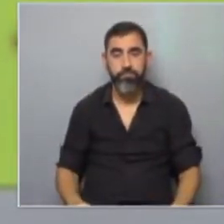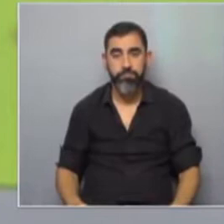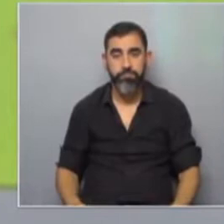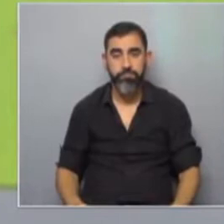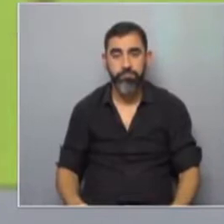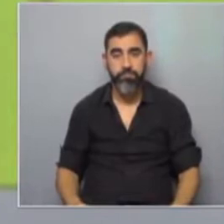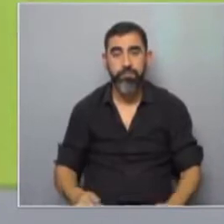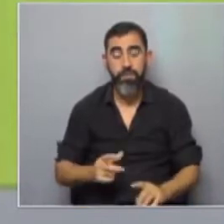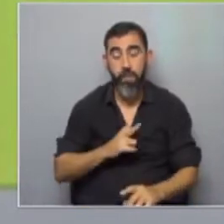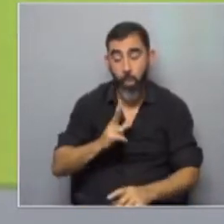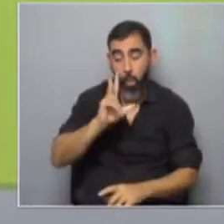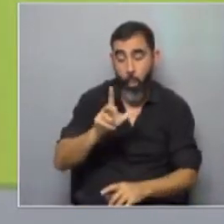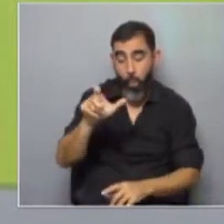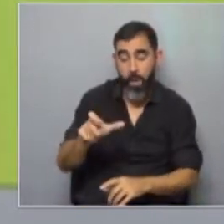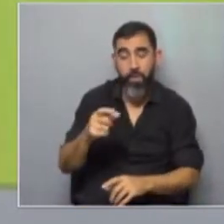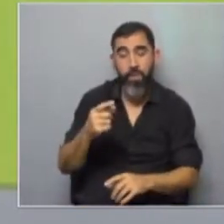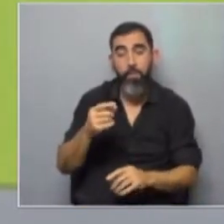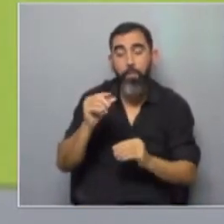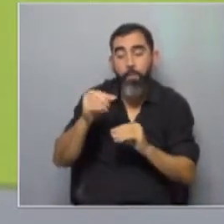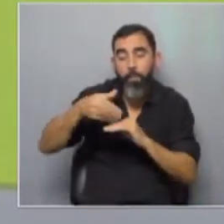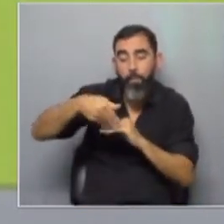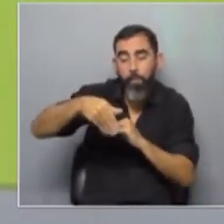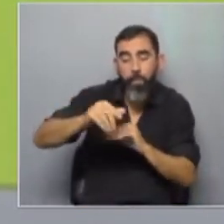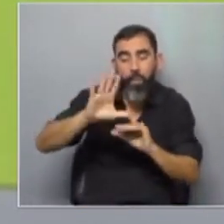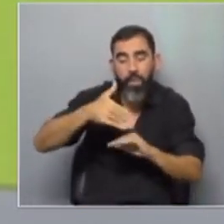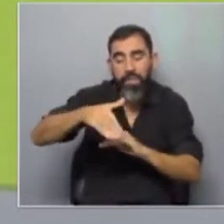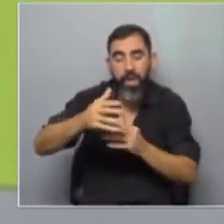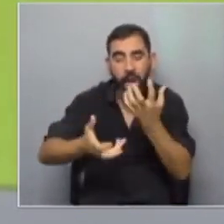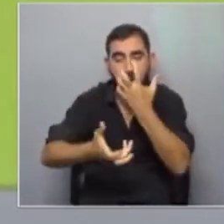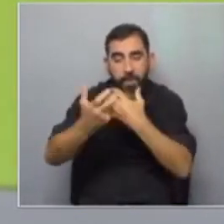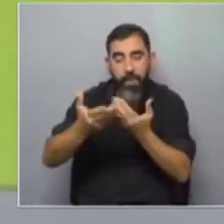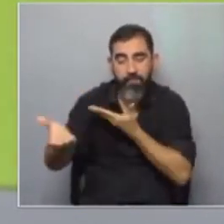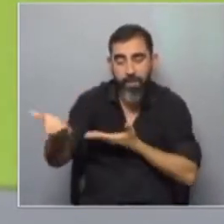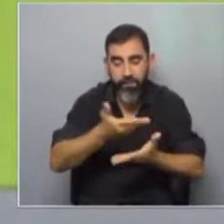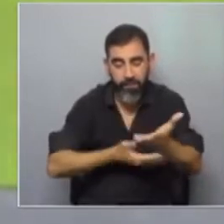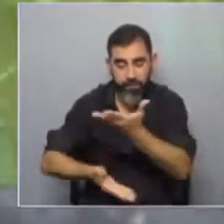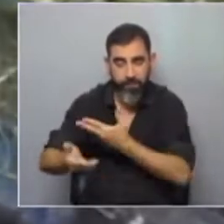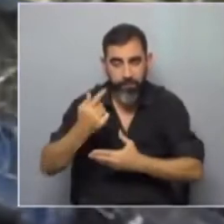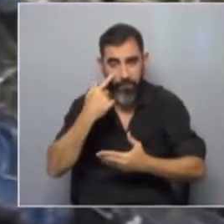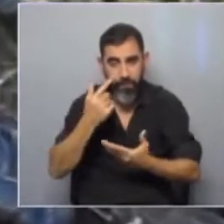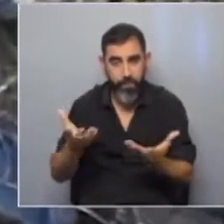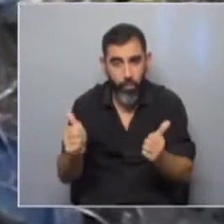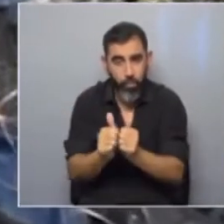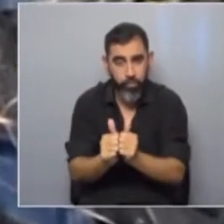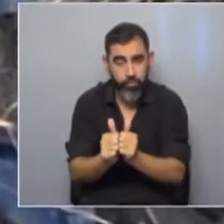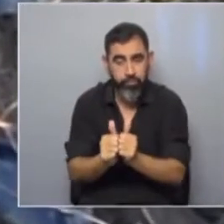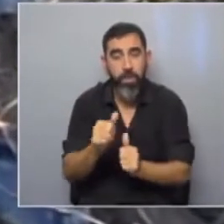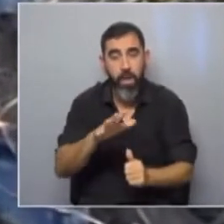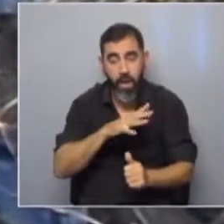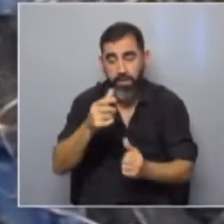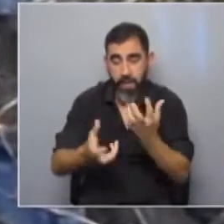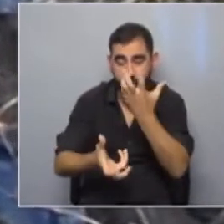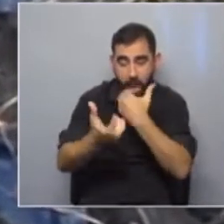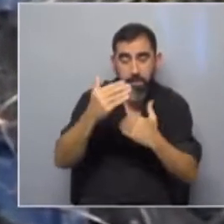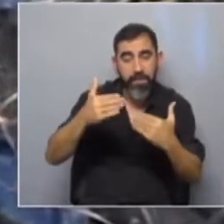no conviven con nosotros, que no están donde están los seres humanos, es una idea tonta y perimida. Como también es perimido pensar que